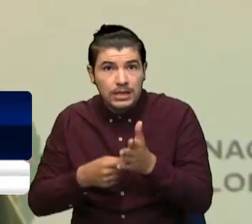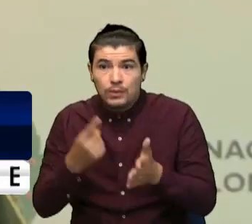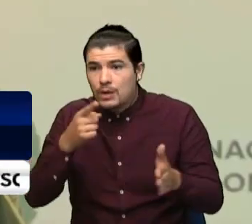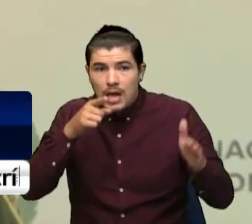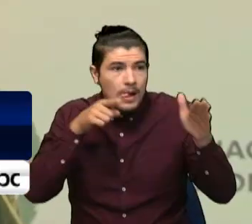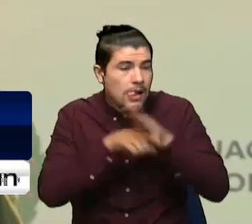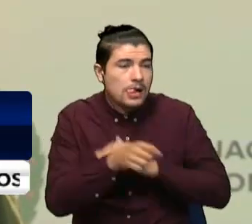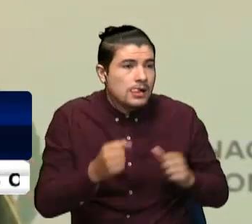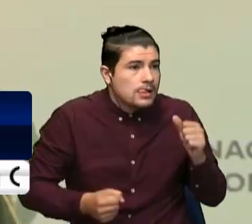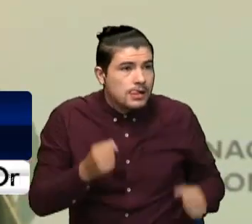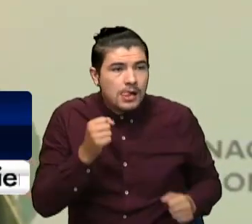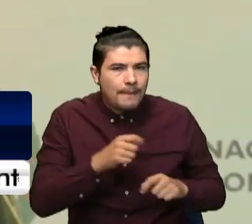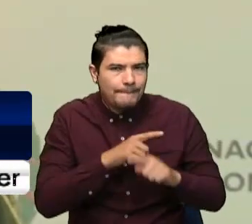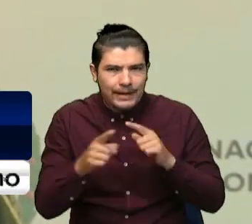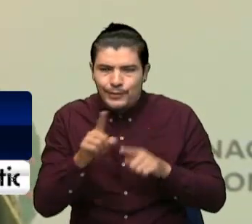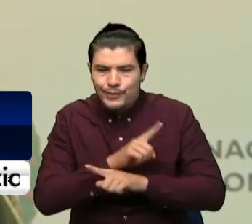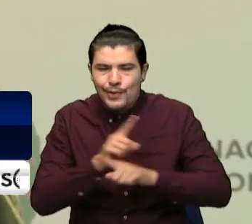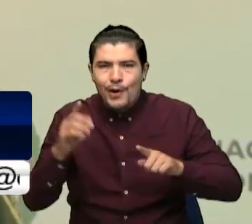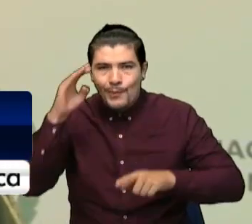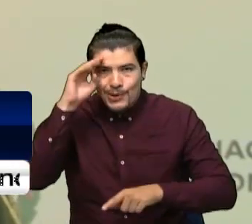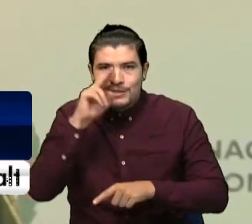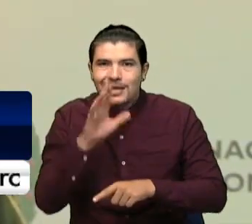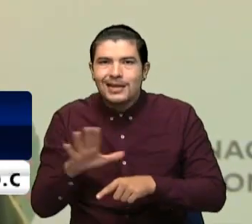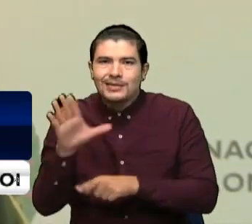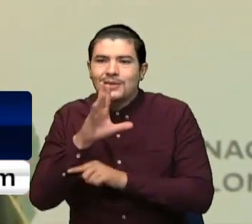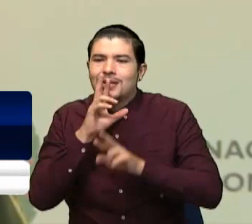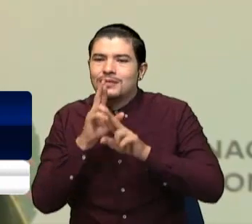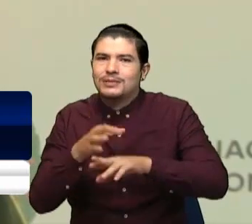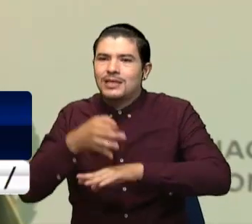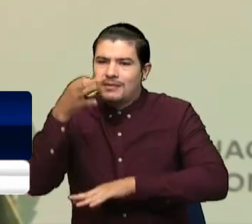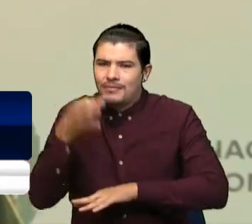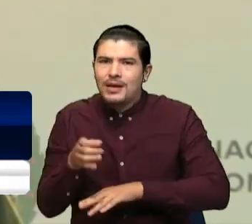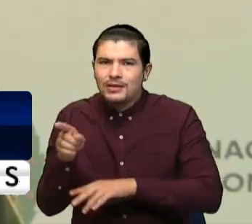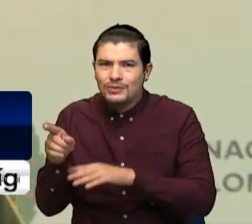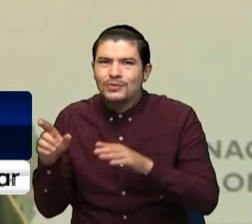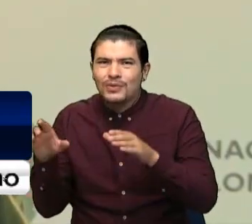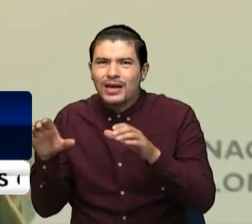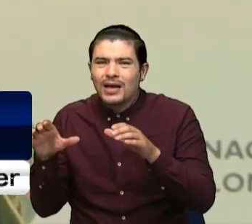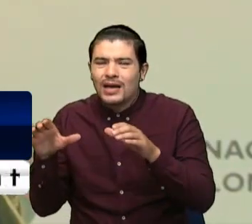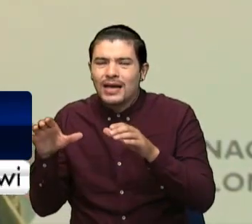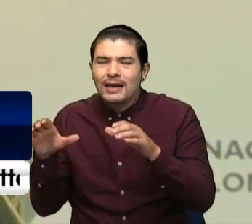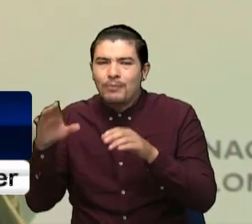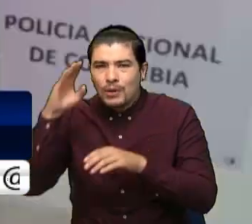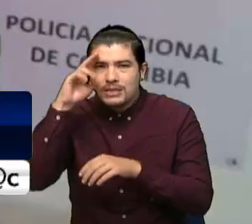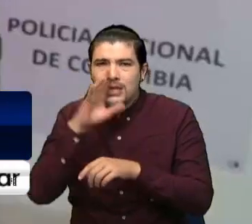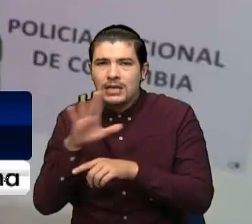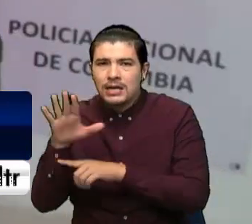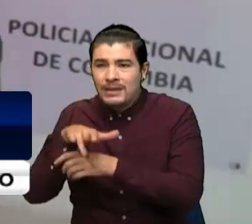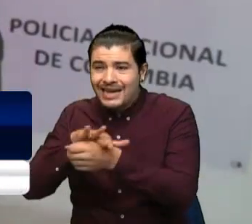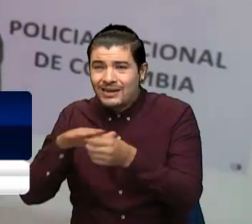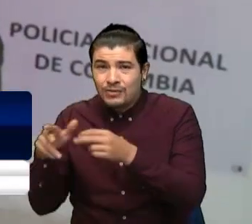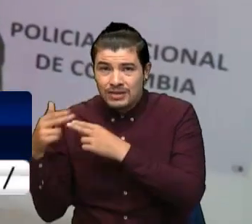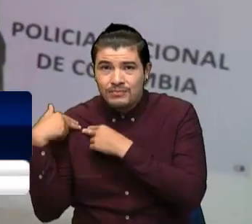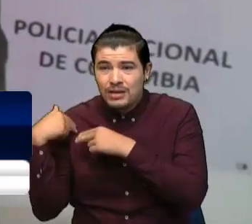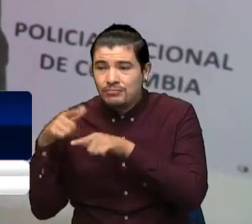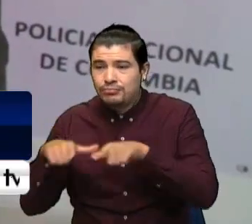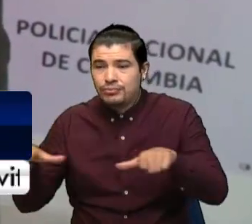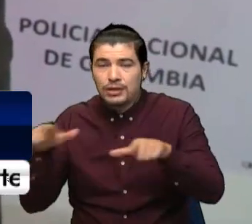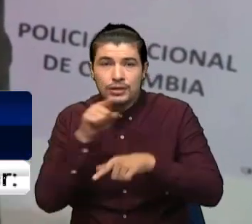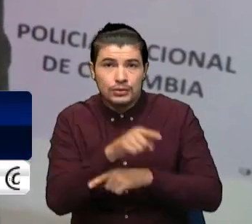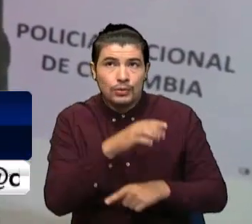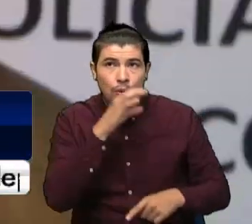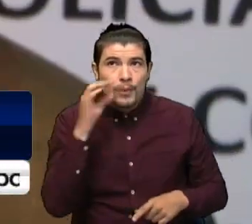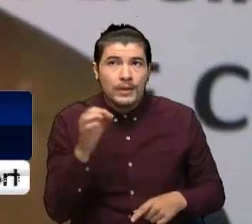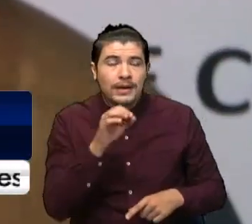huida pero la respuesta oportuna de las patrullas de los cuadrantes lograron la captura y los elementos los sujetos de 26 y